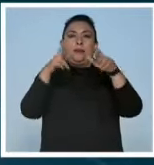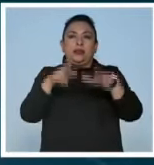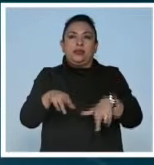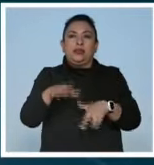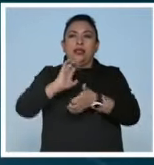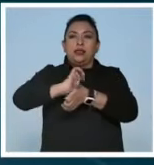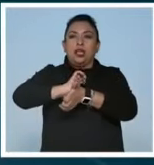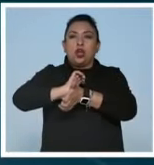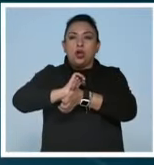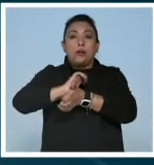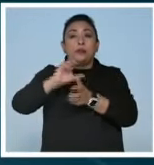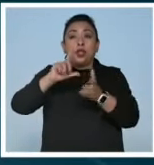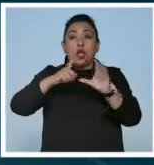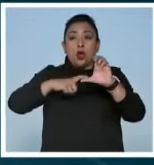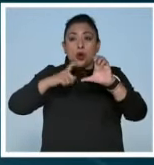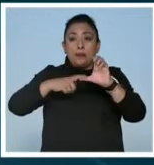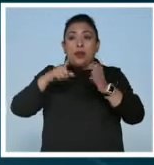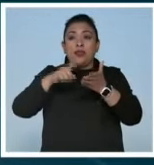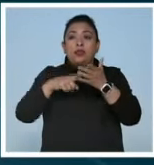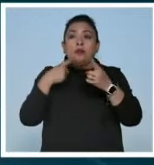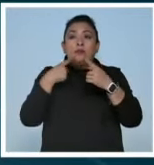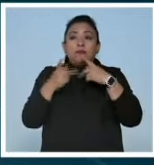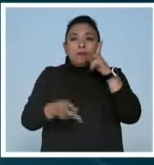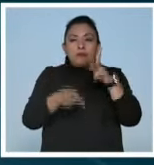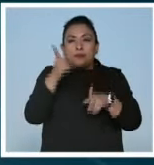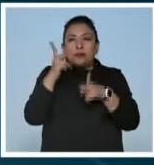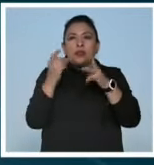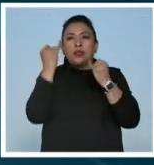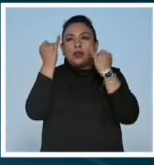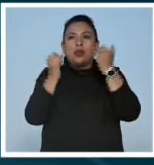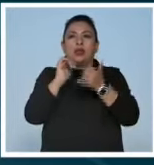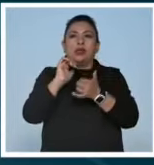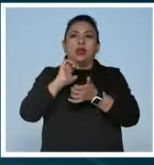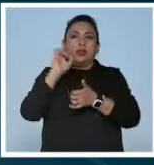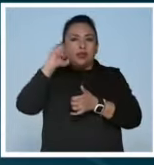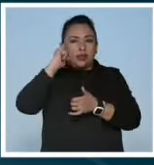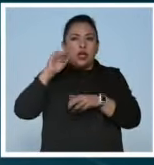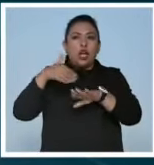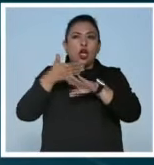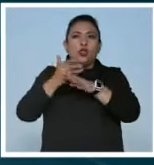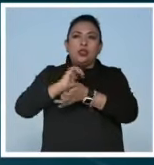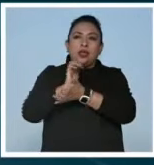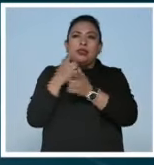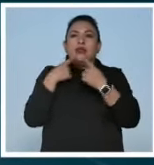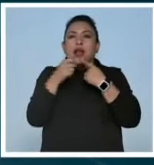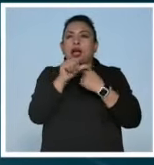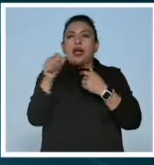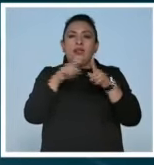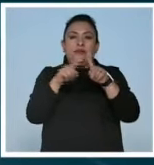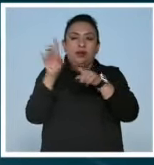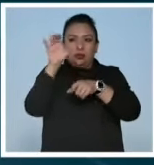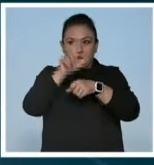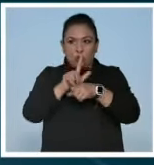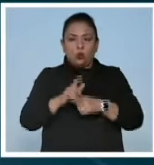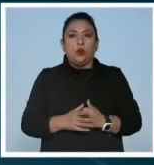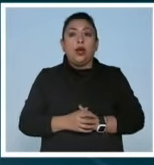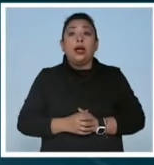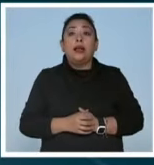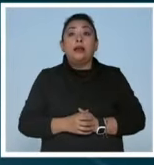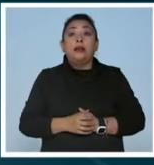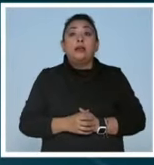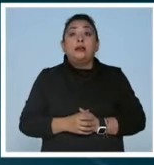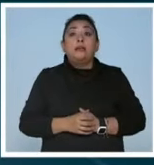CONAPRED como parte del conversatorio virtual Creadores Indígenas contra la Discriminación, Diálogos por la Diversidad Cultural. El